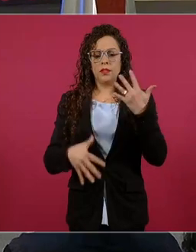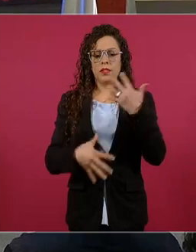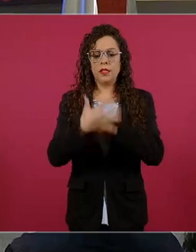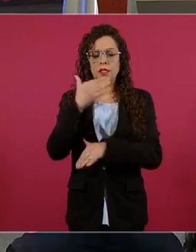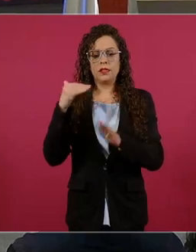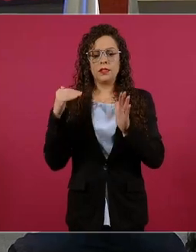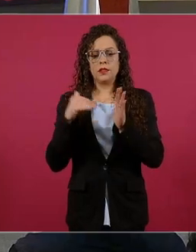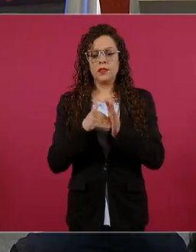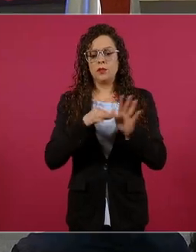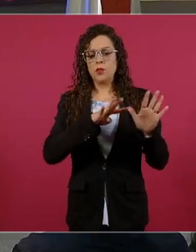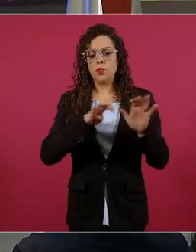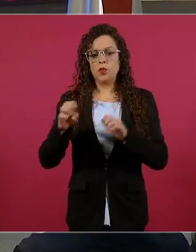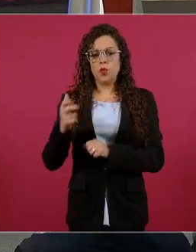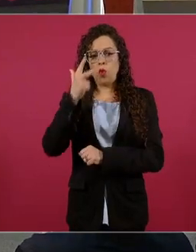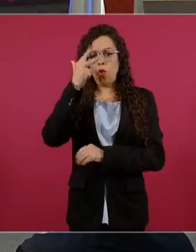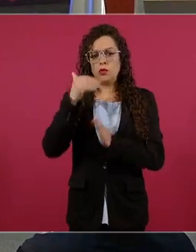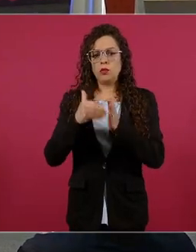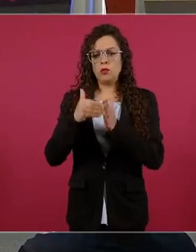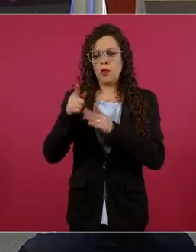15,408 millones.